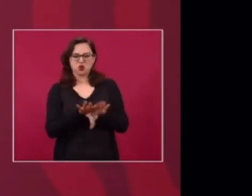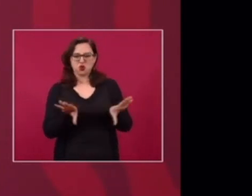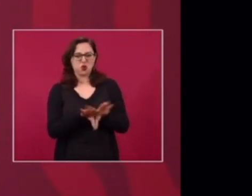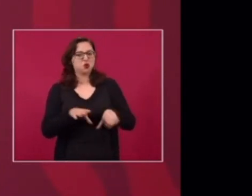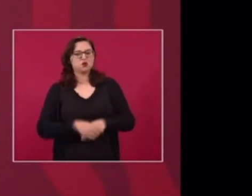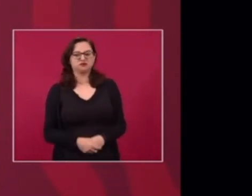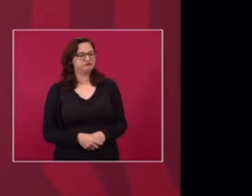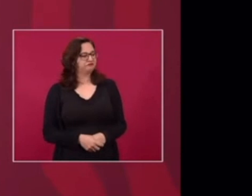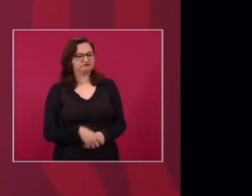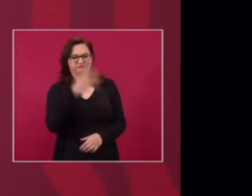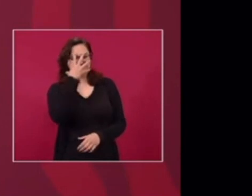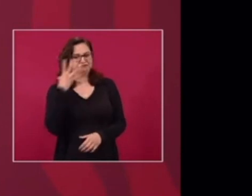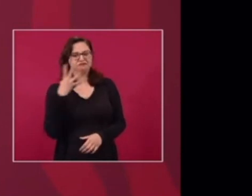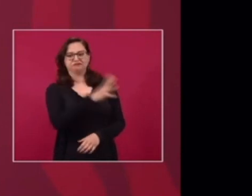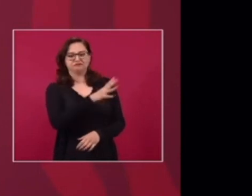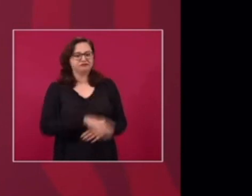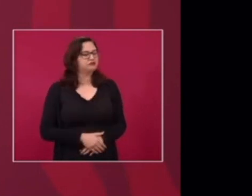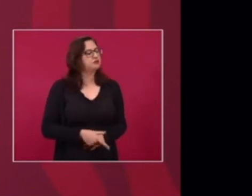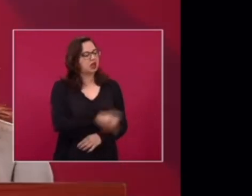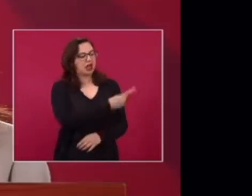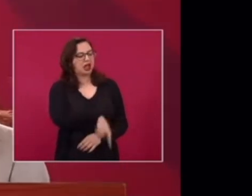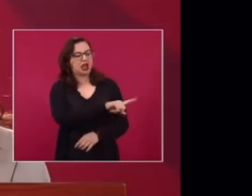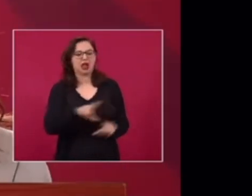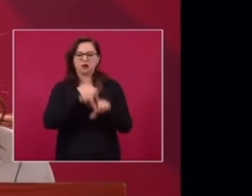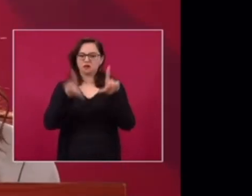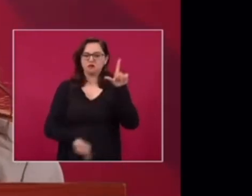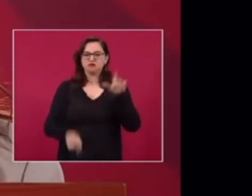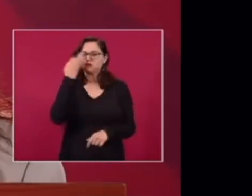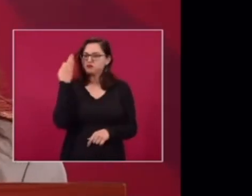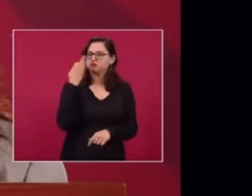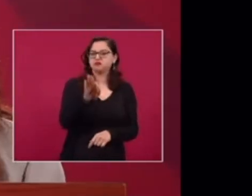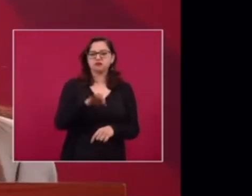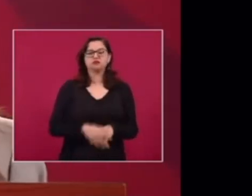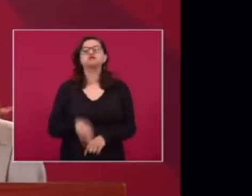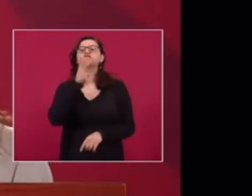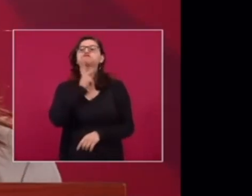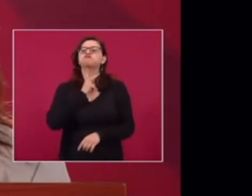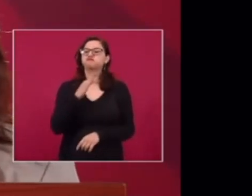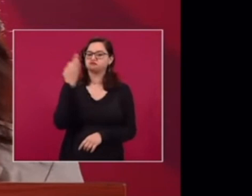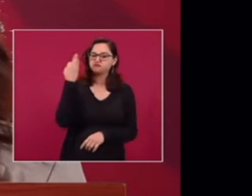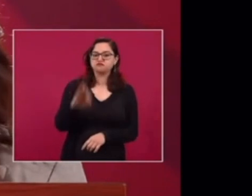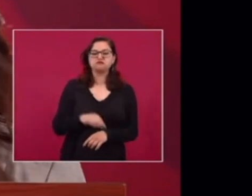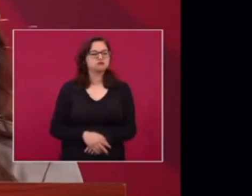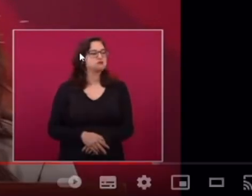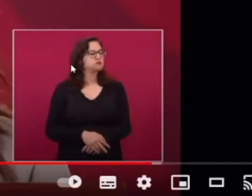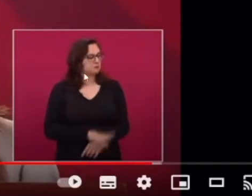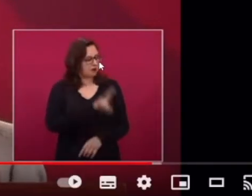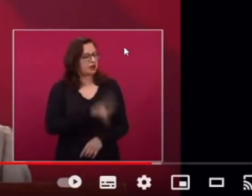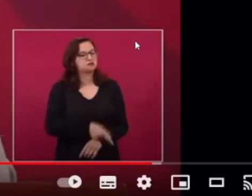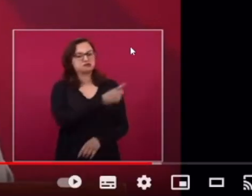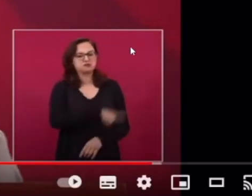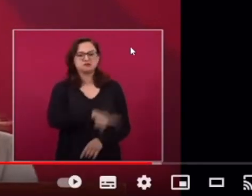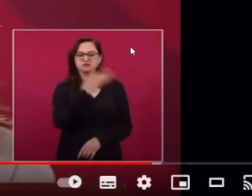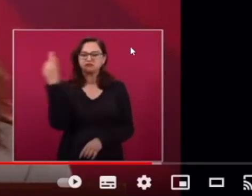ellos quienes traicionaron a México y a los petroleros, son unos traidores. Esos proyectos